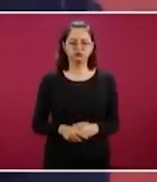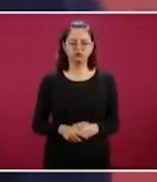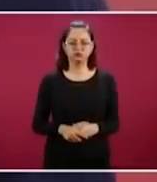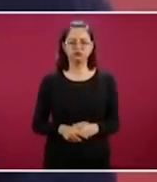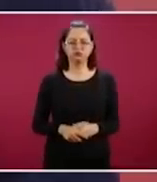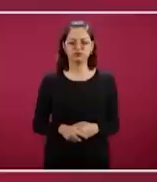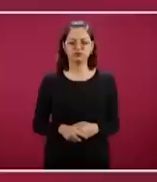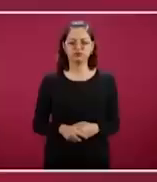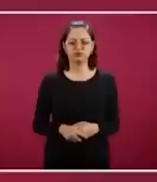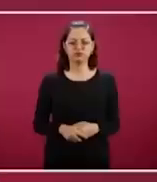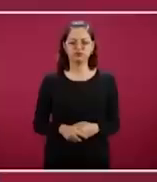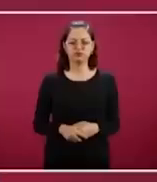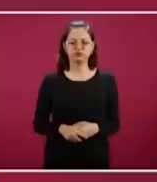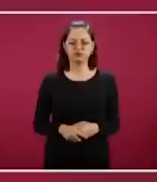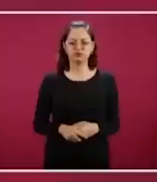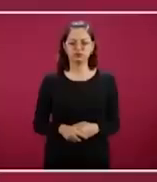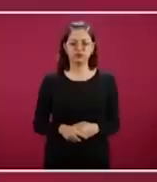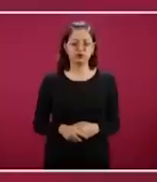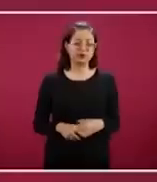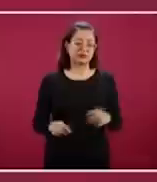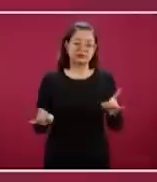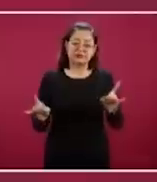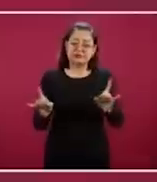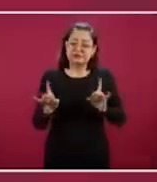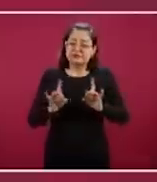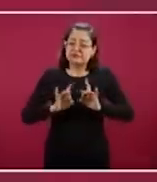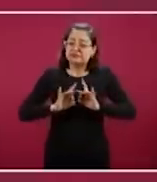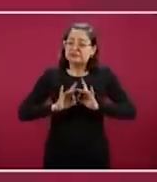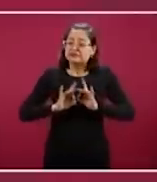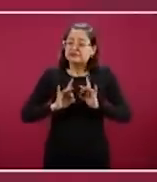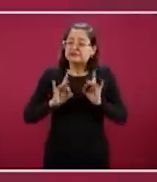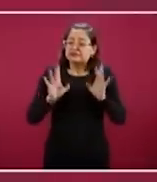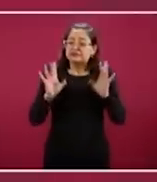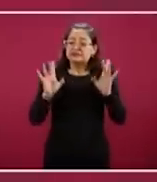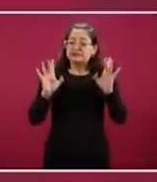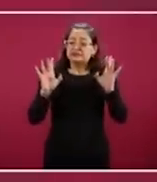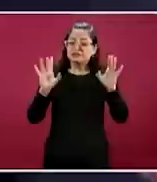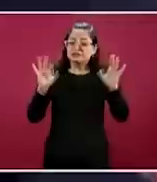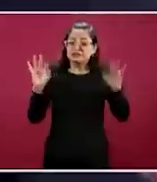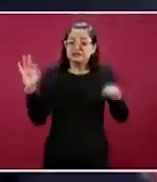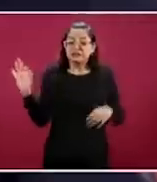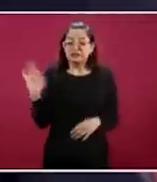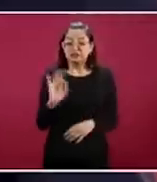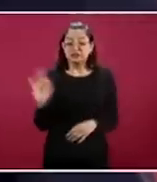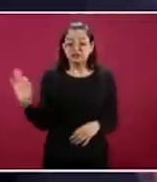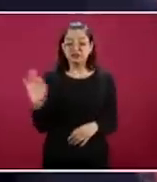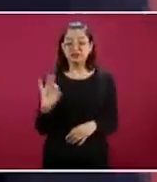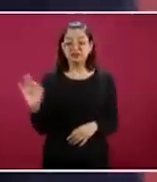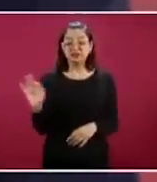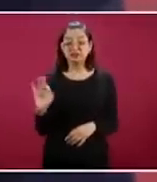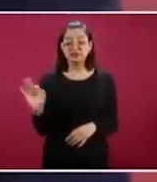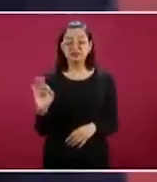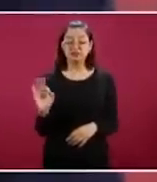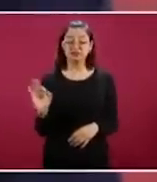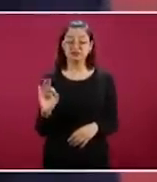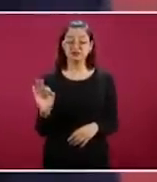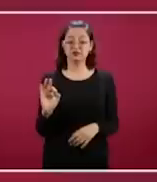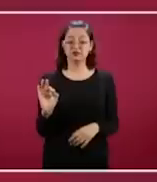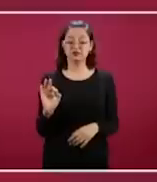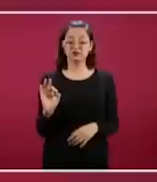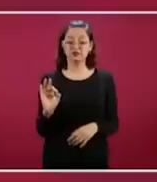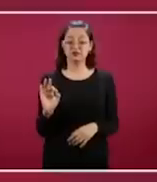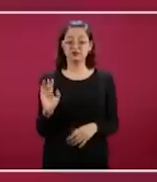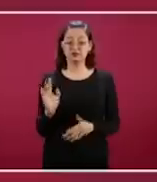Si en el caso remoto se tomara una decisión